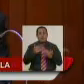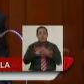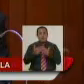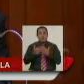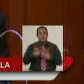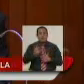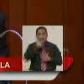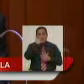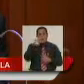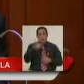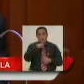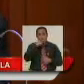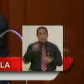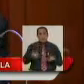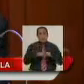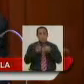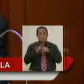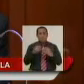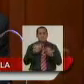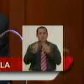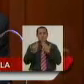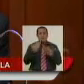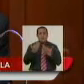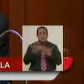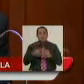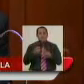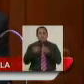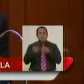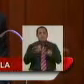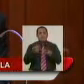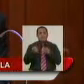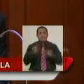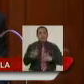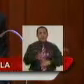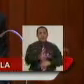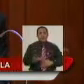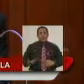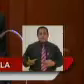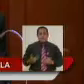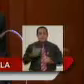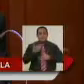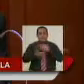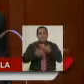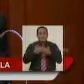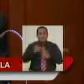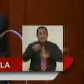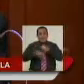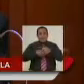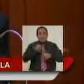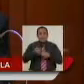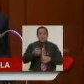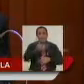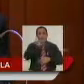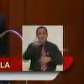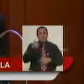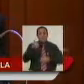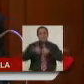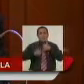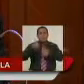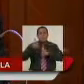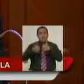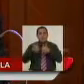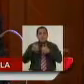de los esfuerzos permanentes por modernizar nuestra administración pública, promover la inversión y mejorar nuestra